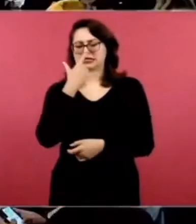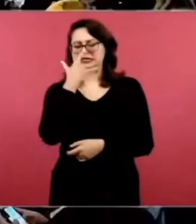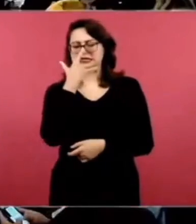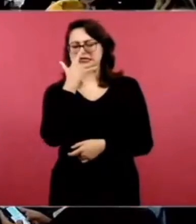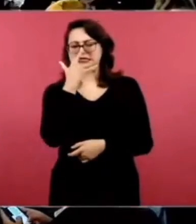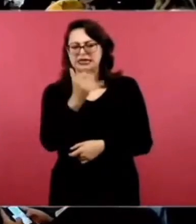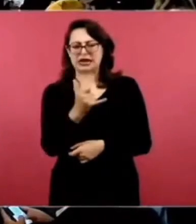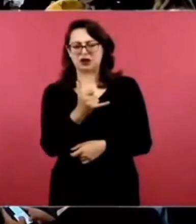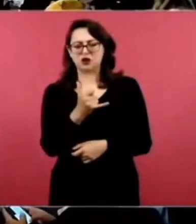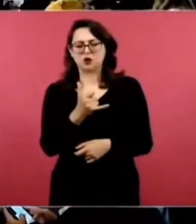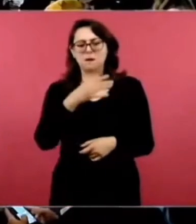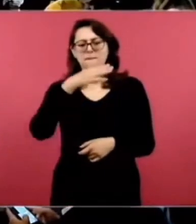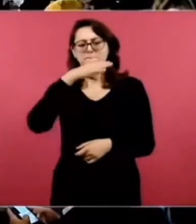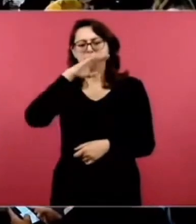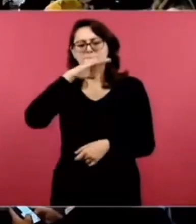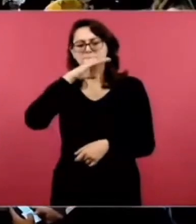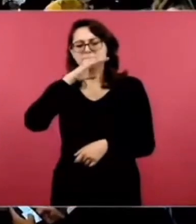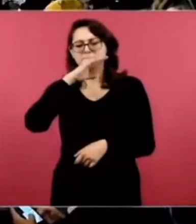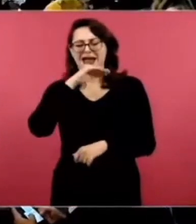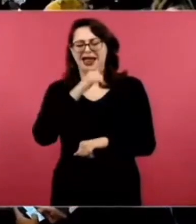por lo general amarillo,